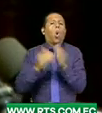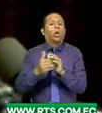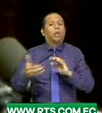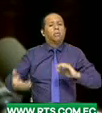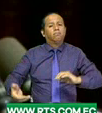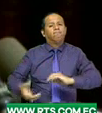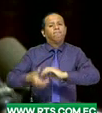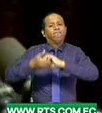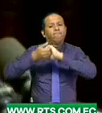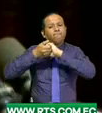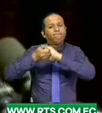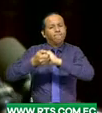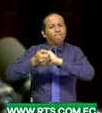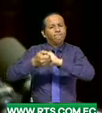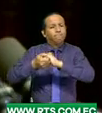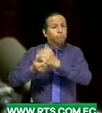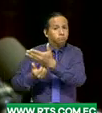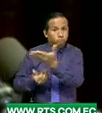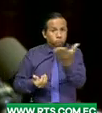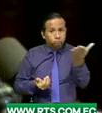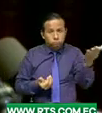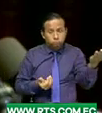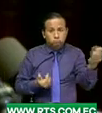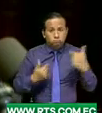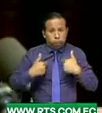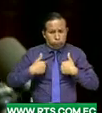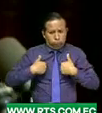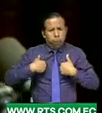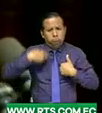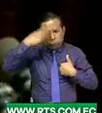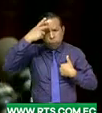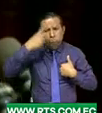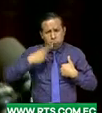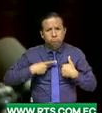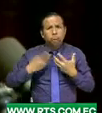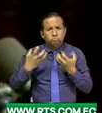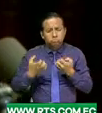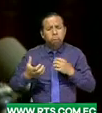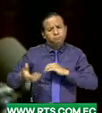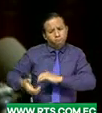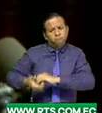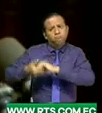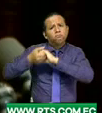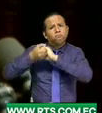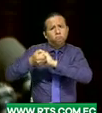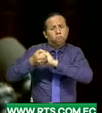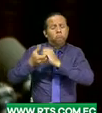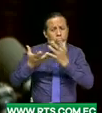Quiero que todos aquí sepan que estoy dispuesto a cumplir esa tarea pendiente